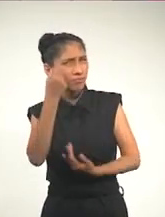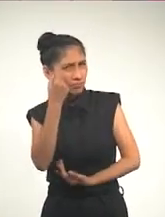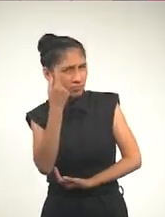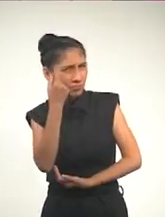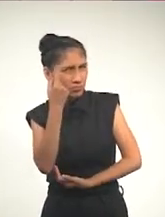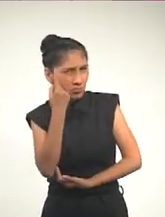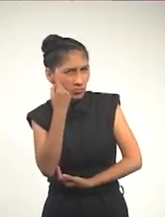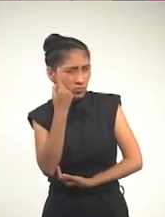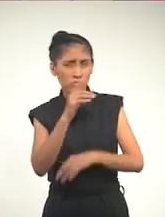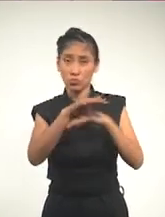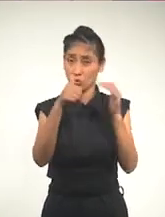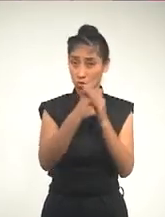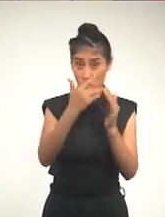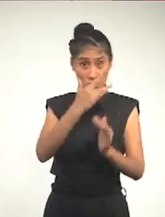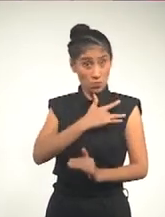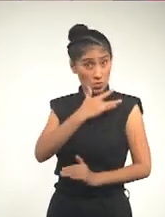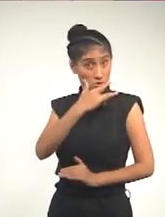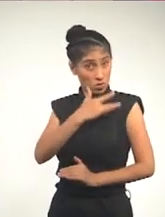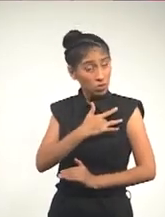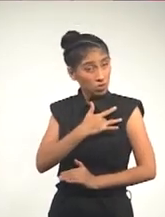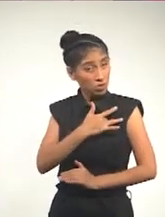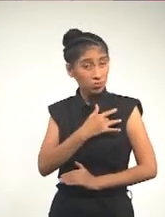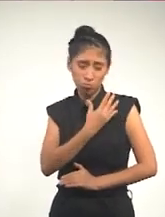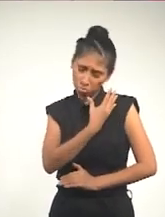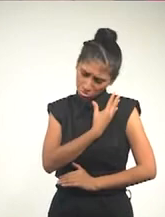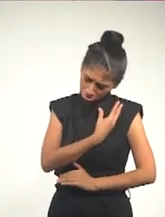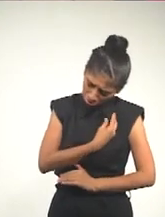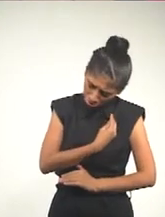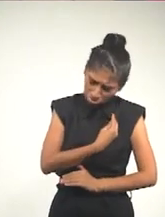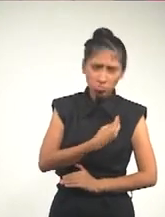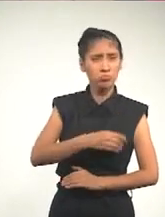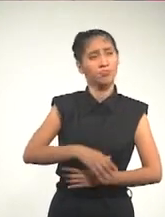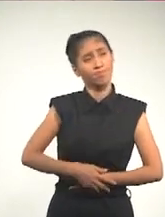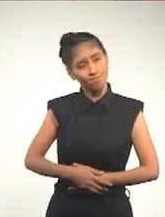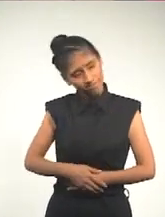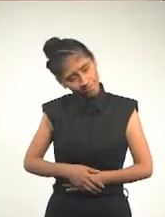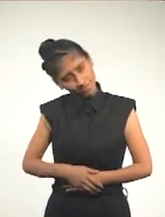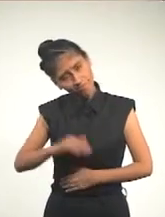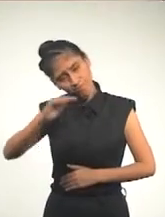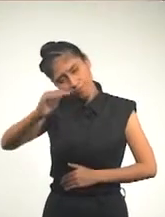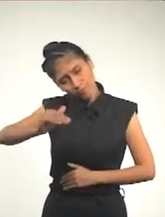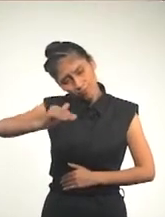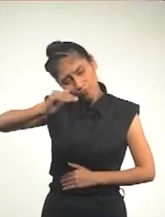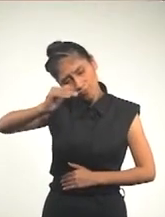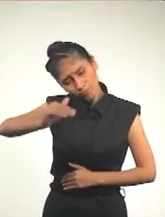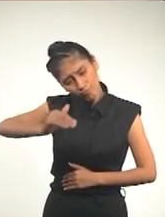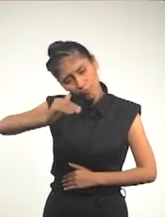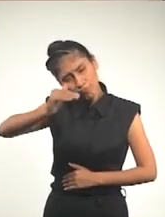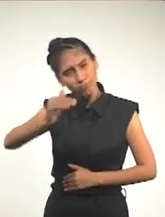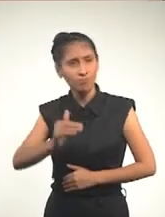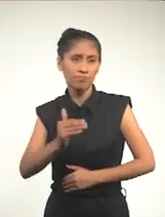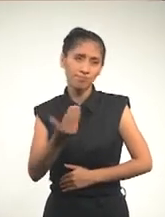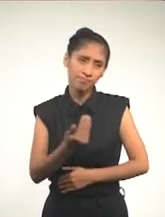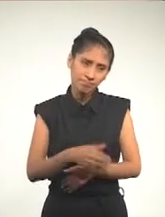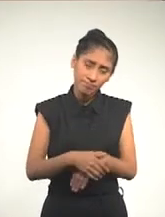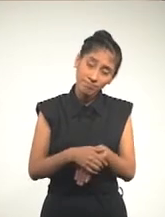Oh. Te entiendo. Todos hemos sentido tristeza alguna vez. Uh-huh. Ay, Calcetín.